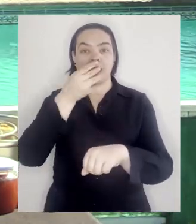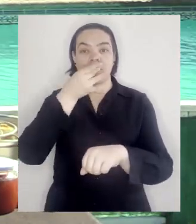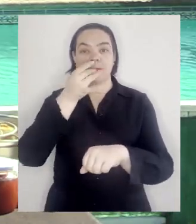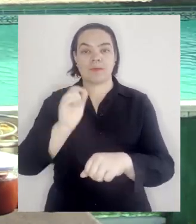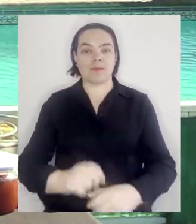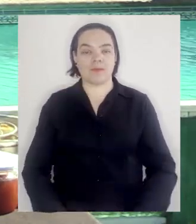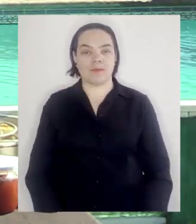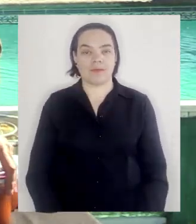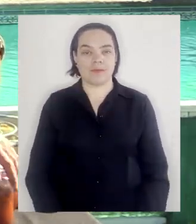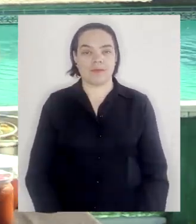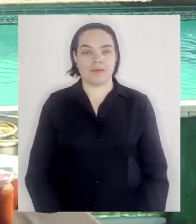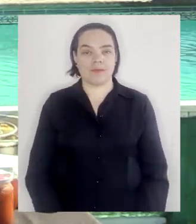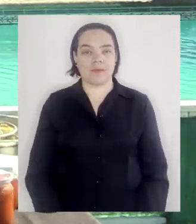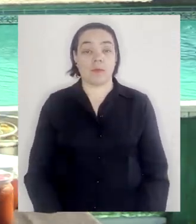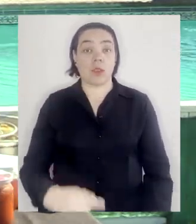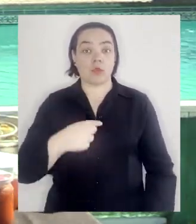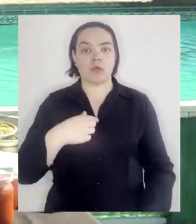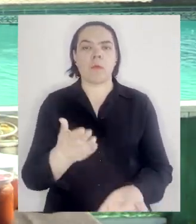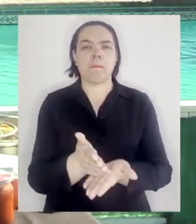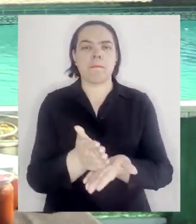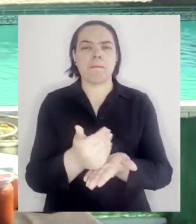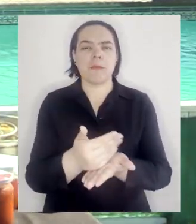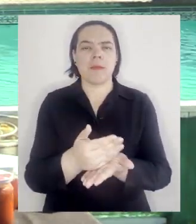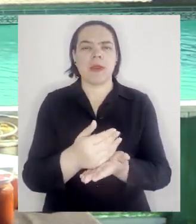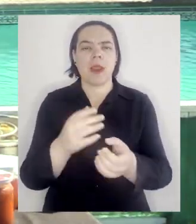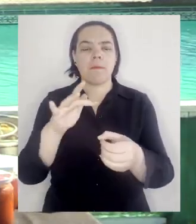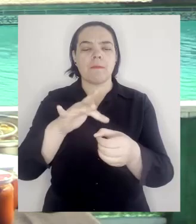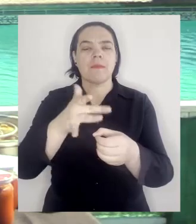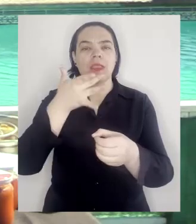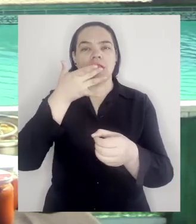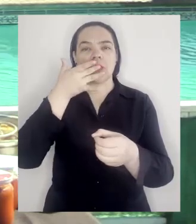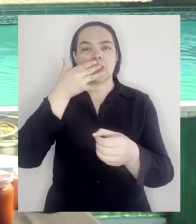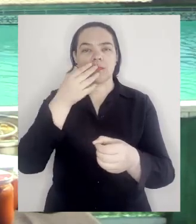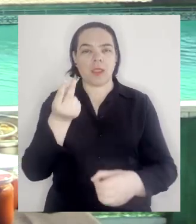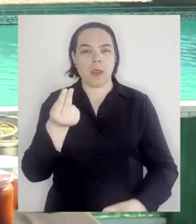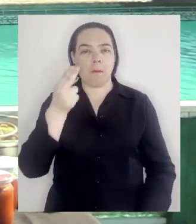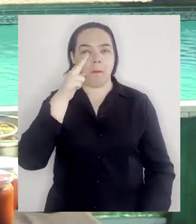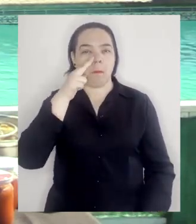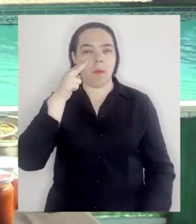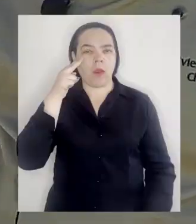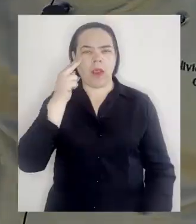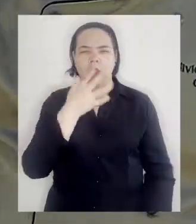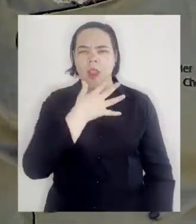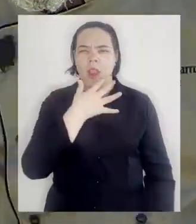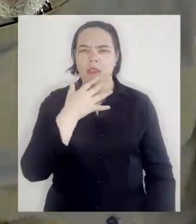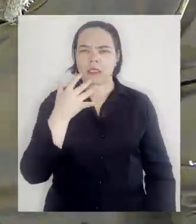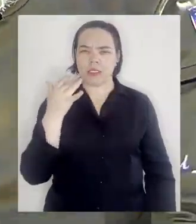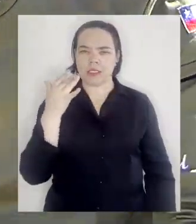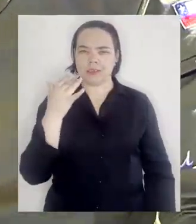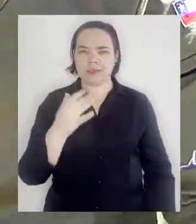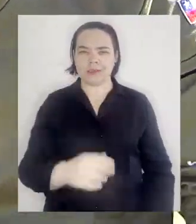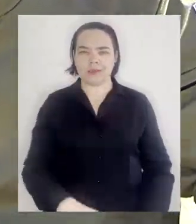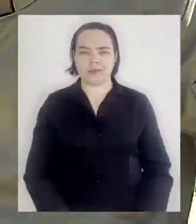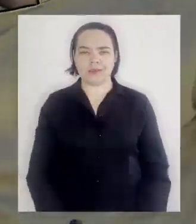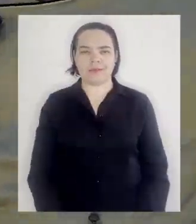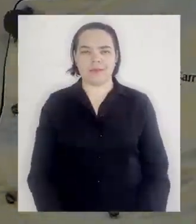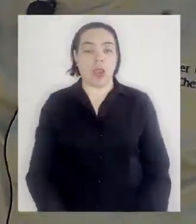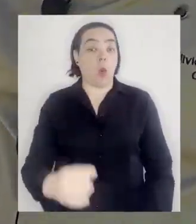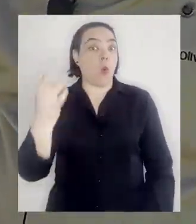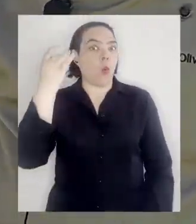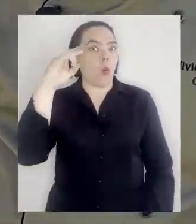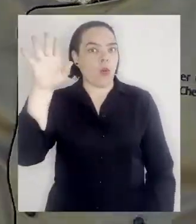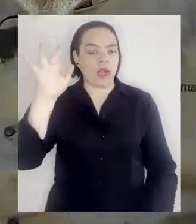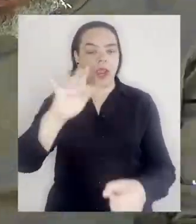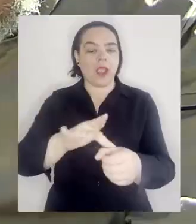La que hice yo la vamos a hacer con mermelada de mora. Es muy bueno. Qué rico. En realidad la única mermelada que me gusta es la de